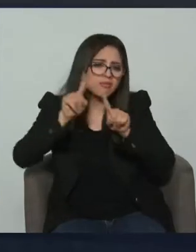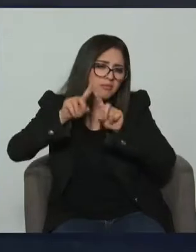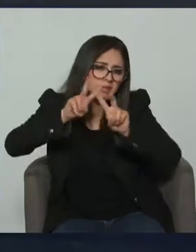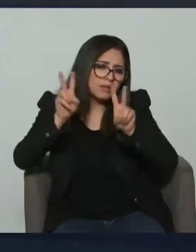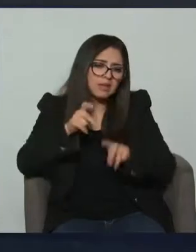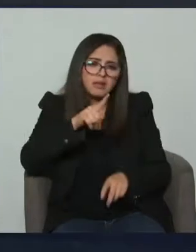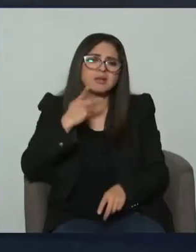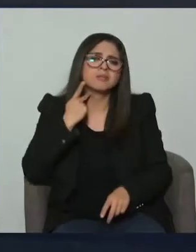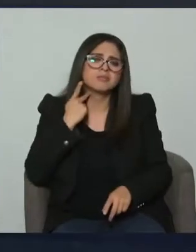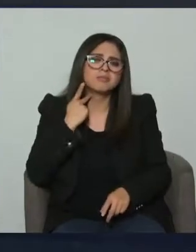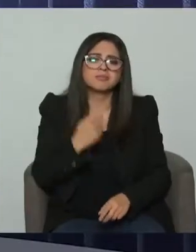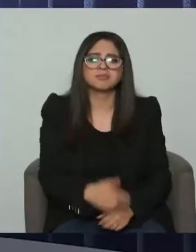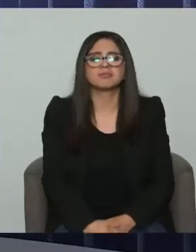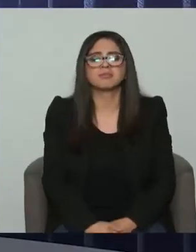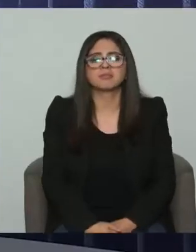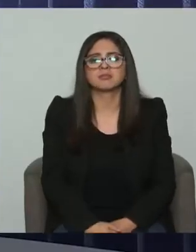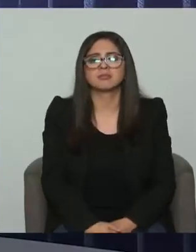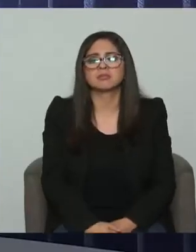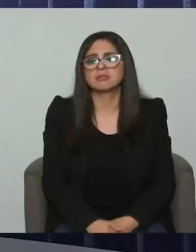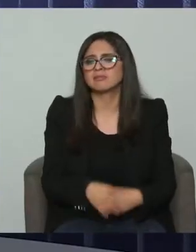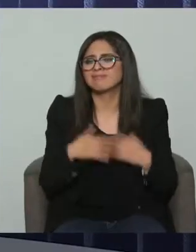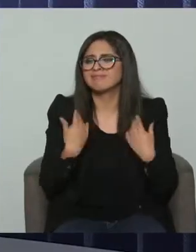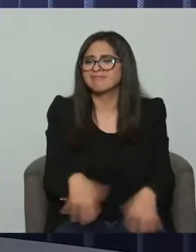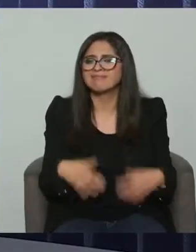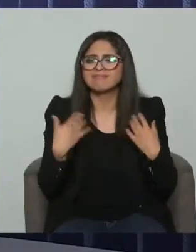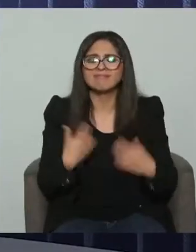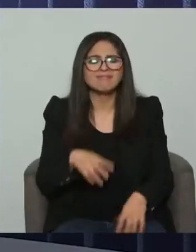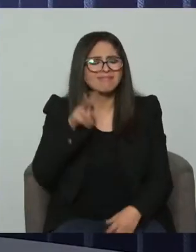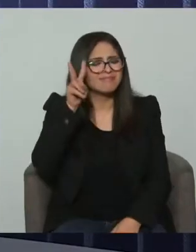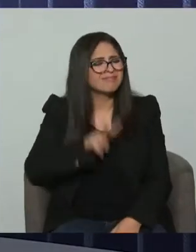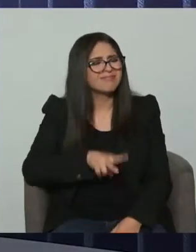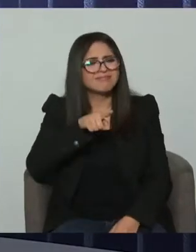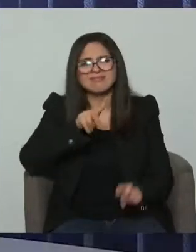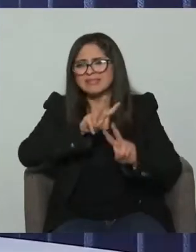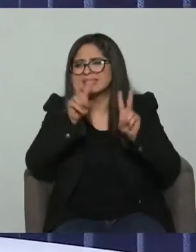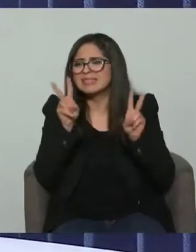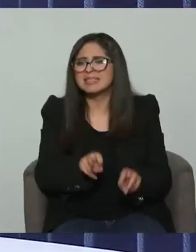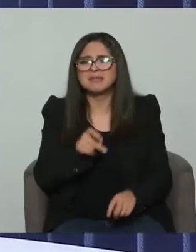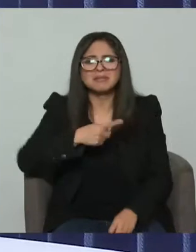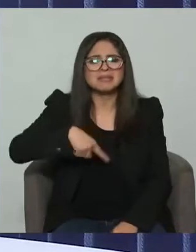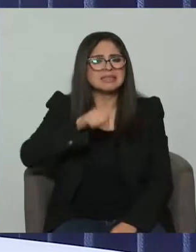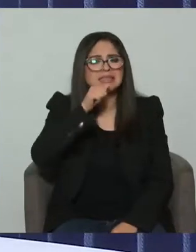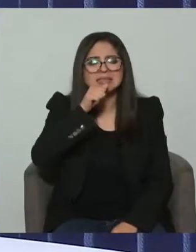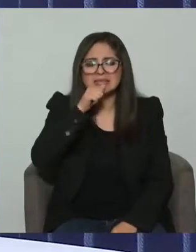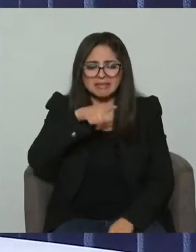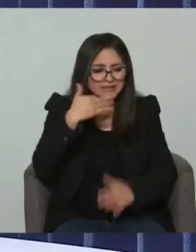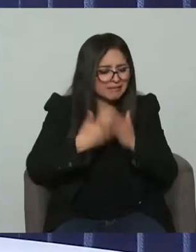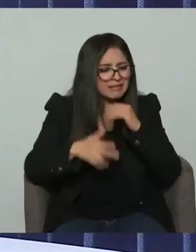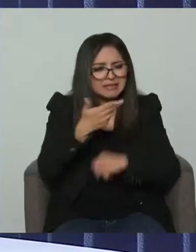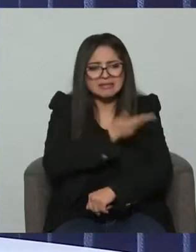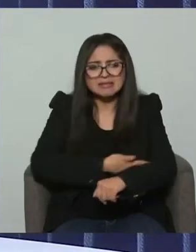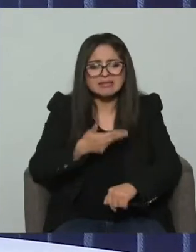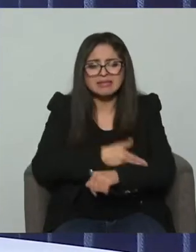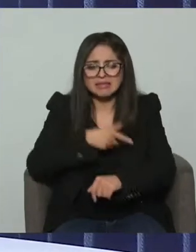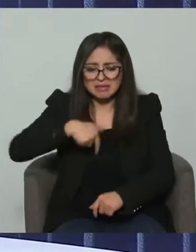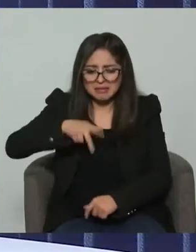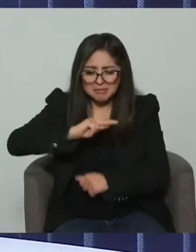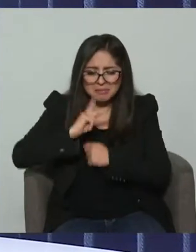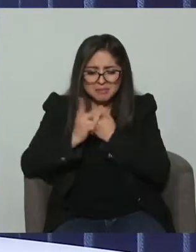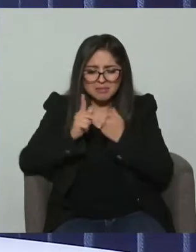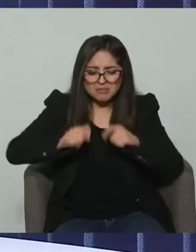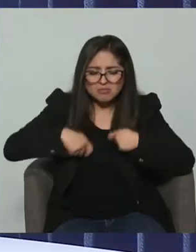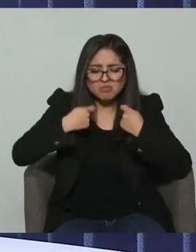la parte de la niñez desaparecida, los feminicidios que han aumentado, ¿no? Hay toda una recomendación de que finalmente en toda esa política pública